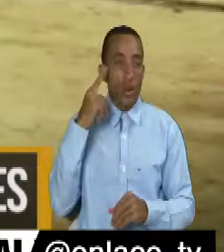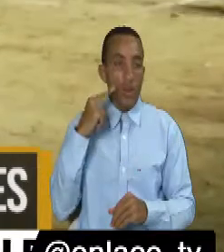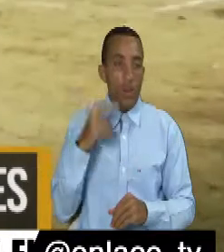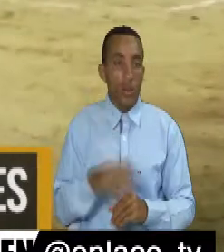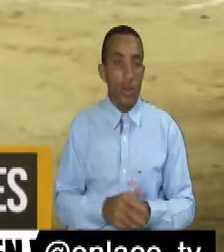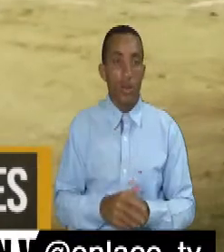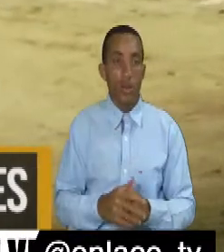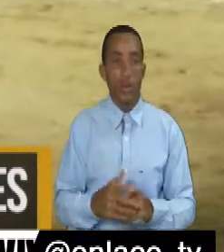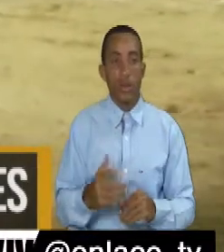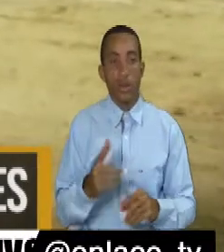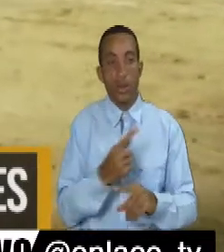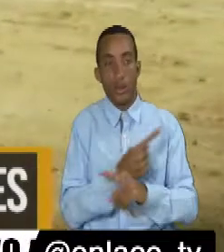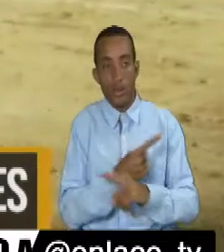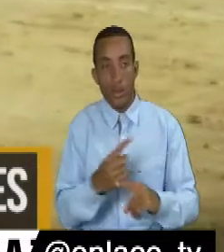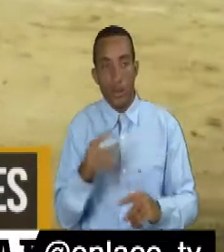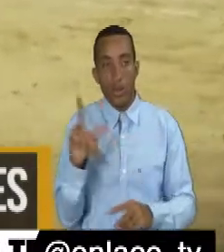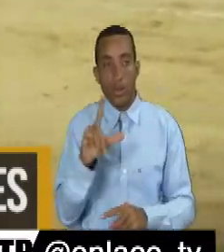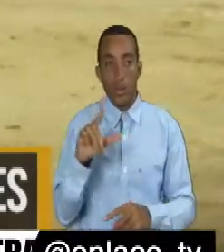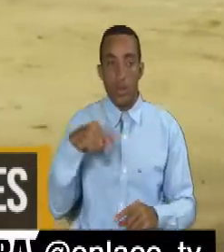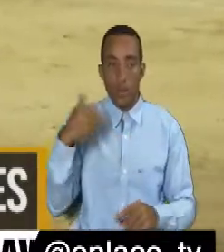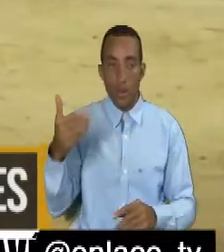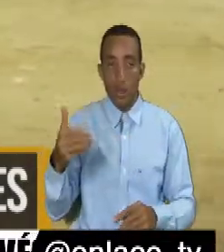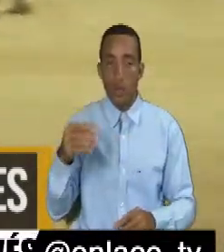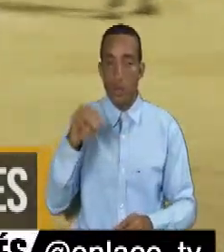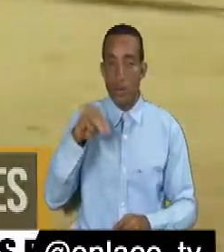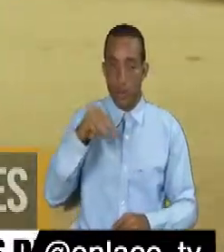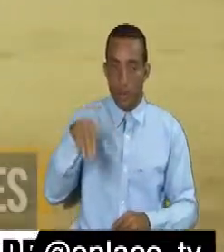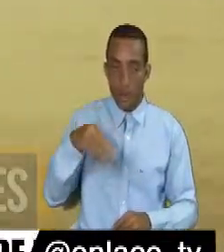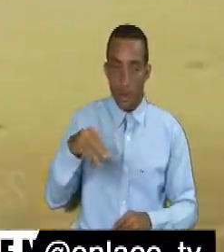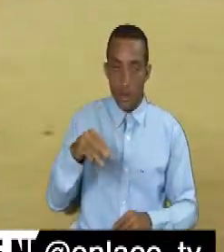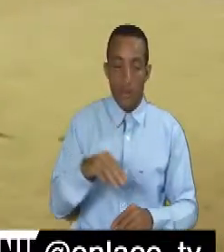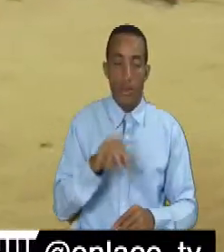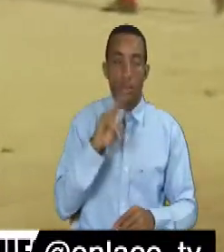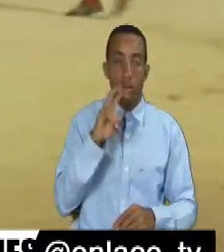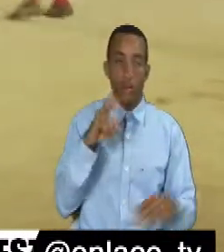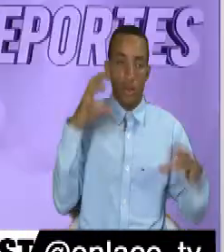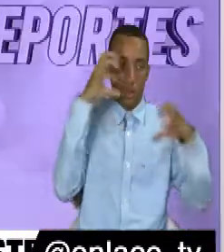semana de lunes a miércoles en la cancha de la ciudad de La Pipatón a partir de las 7 de la noche.